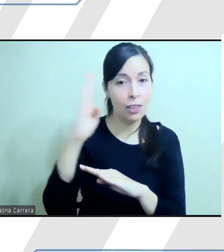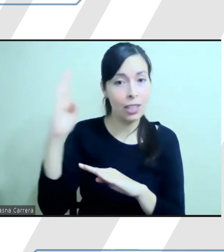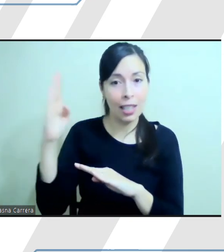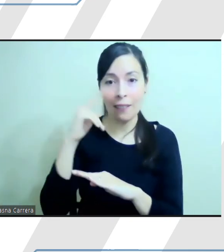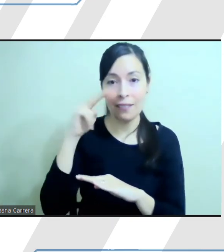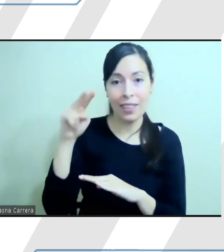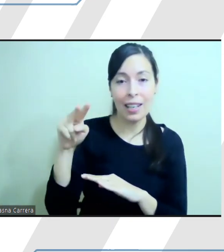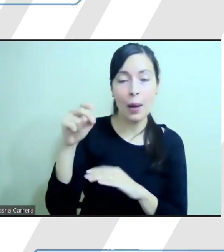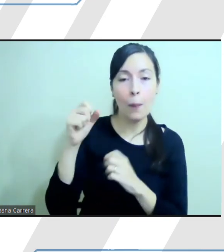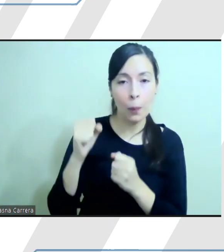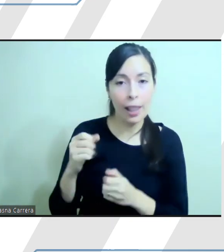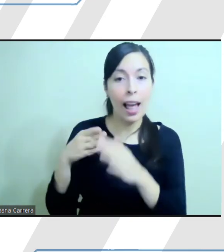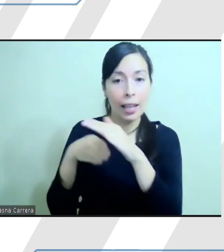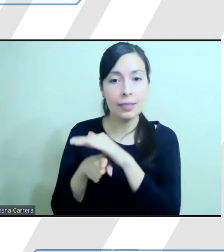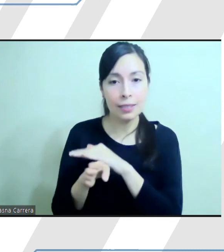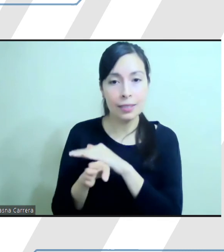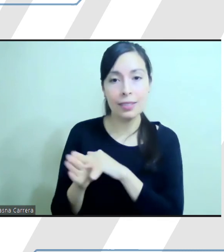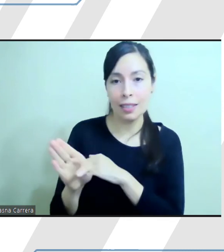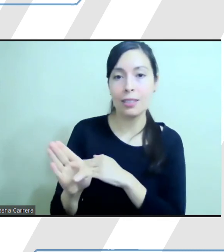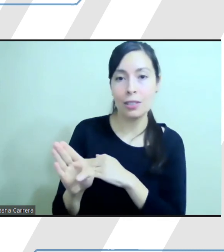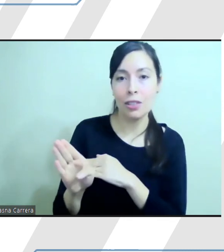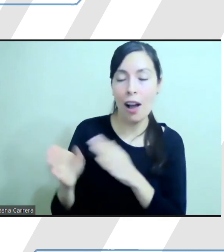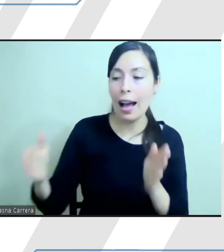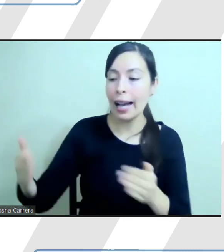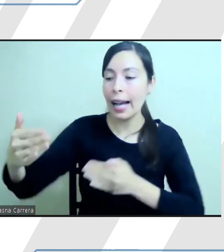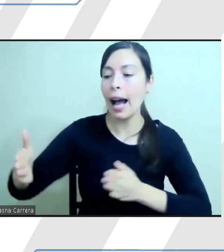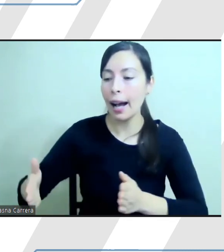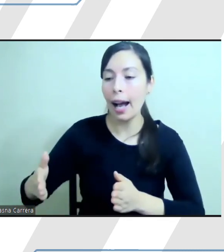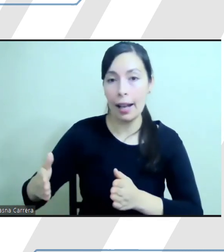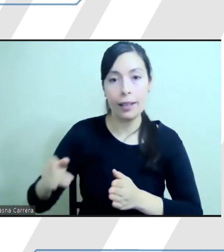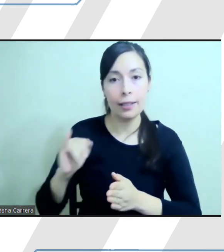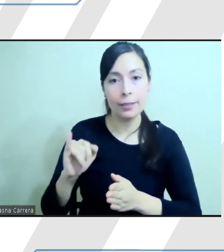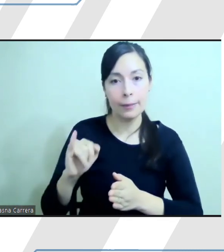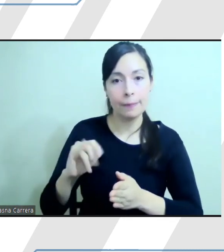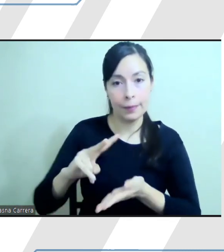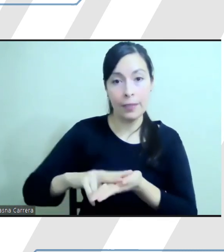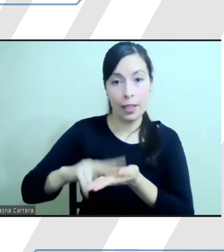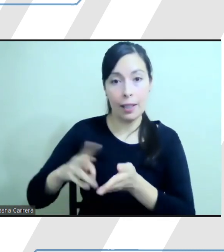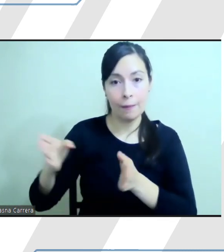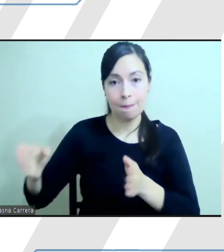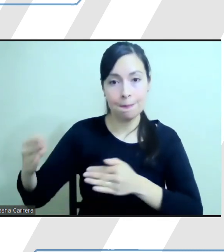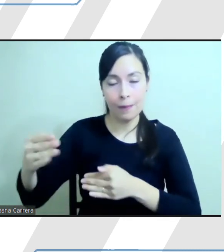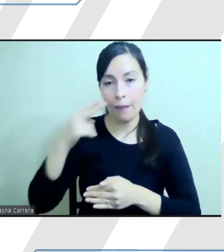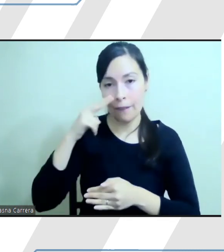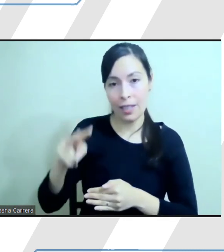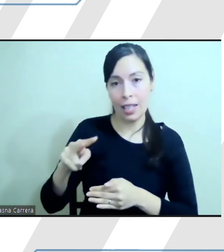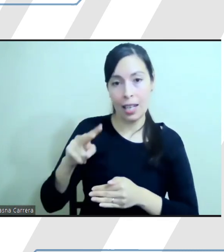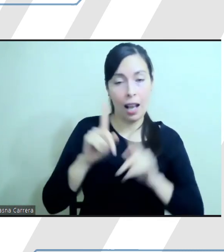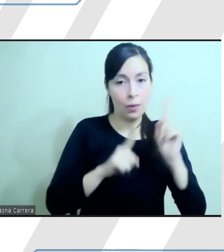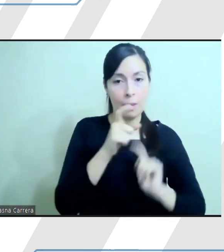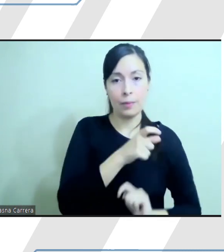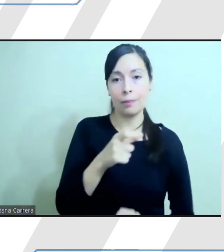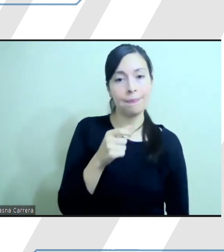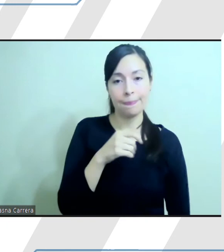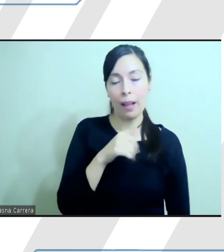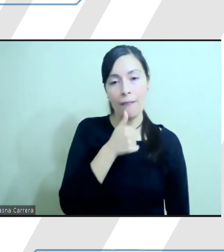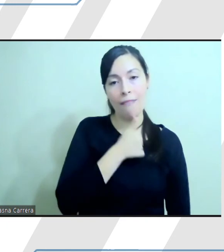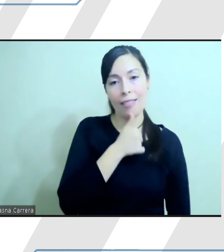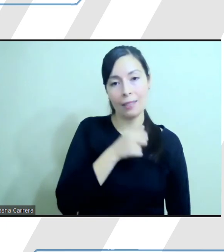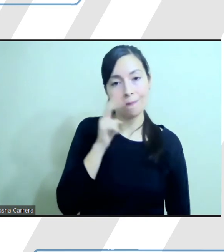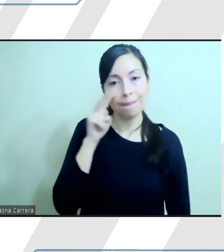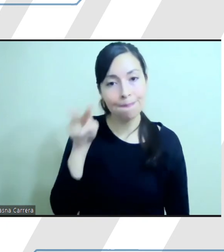tiene finalmente acceso a las cajas de los materiales originales que hasta el día de hoy mucha gente no ha inspeccionado. Entonces puede